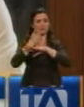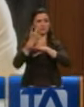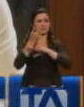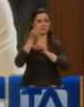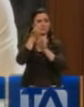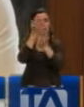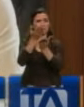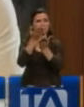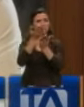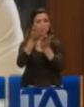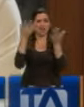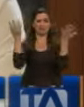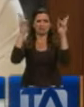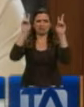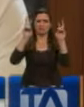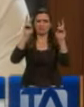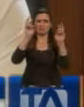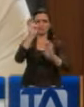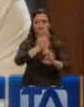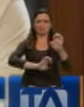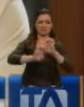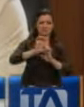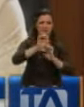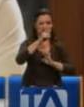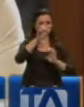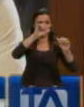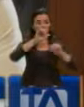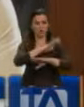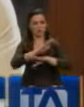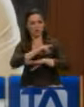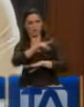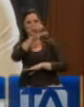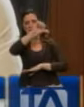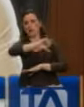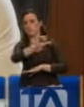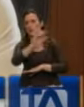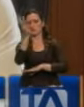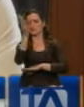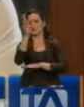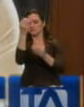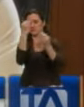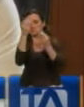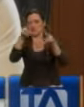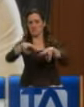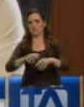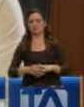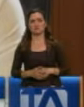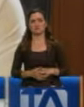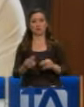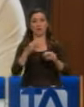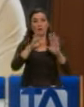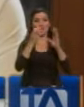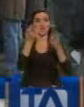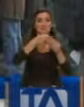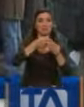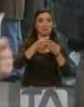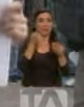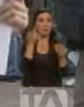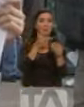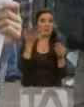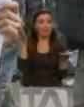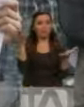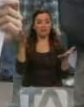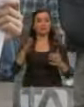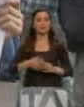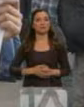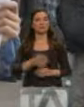un bajo rendimiento, malas evaluaciones por parte de los estudiantes y también un tema de inasistencia a clases. En